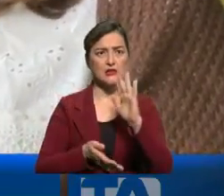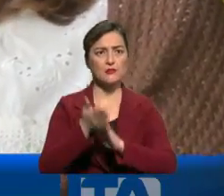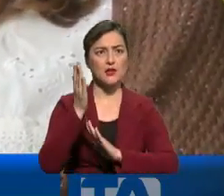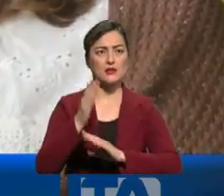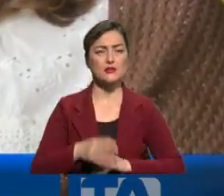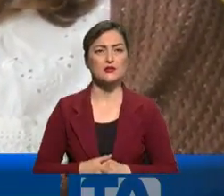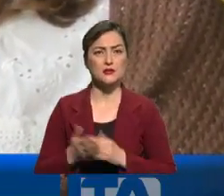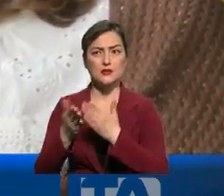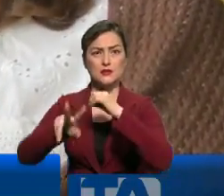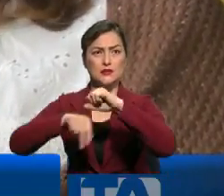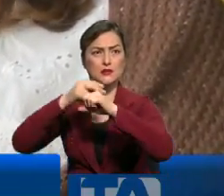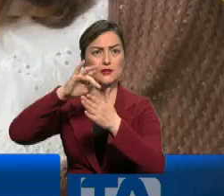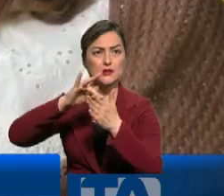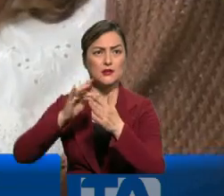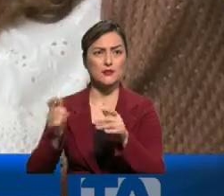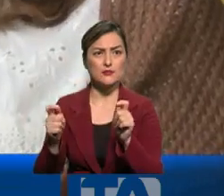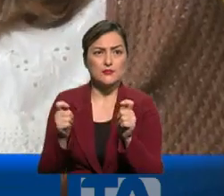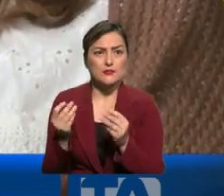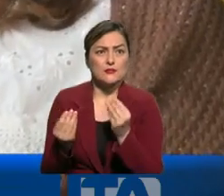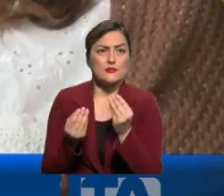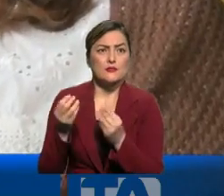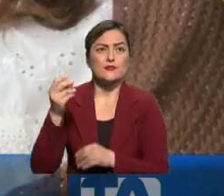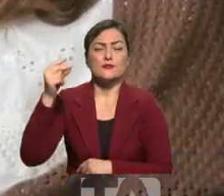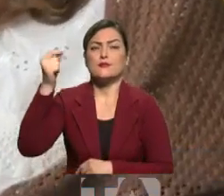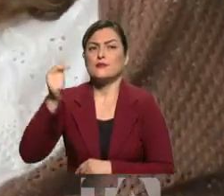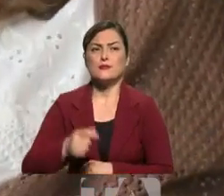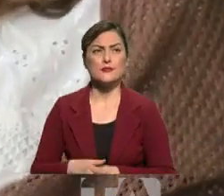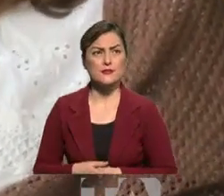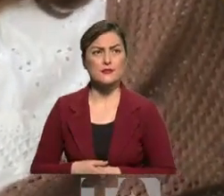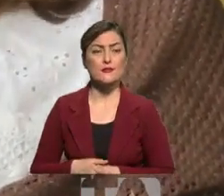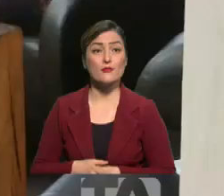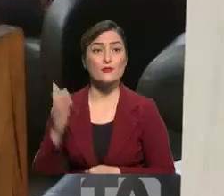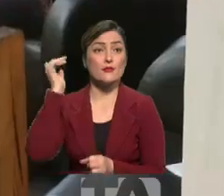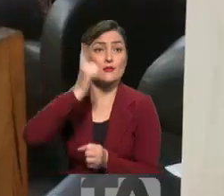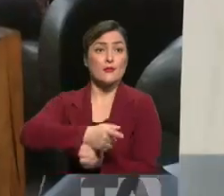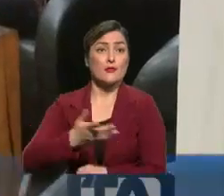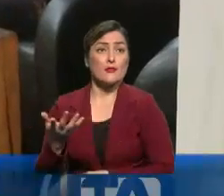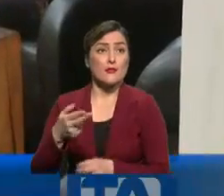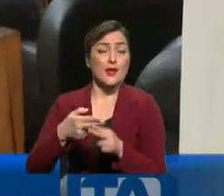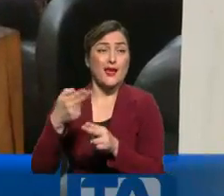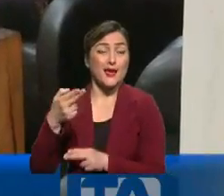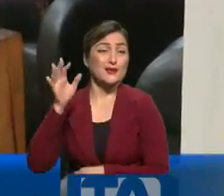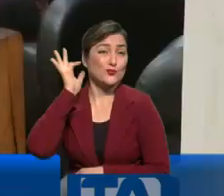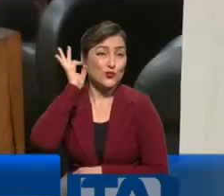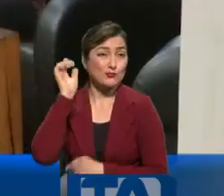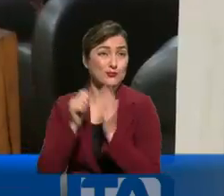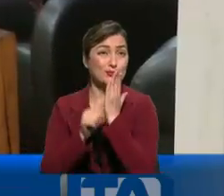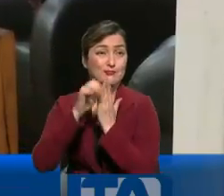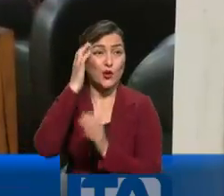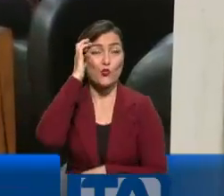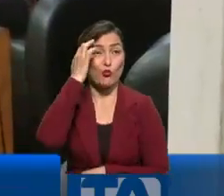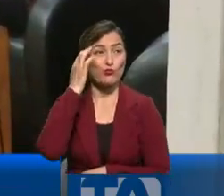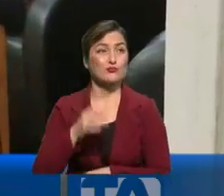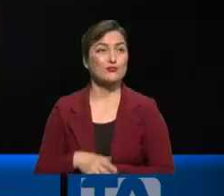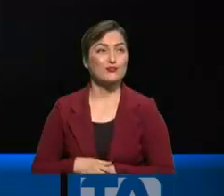o del Servicio Nacional de Riesgos que te dice eso, hay que actuar inmediatamente. Para mí eso es mandatorio. La exfuncionaria está preocupada porque